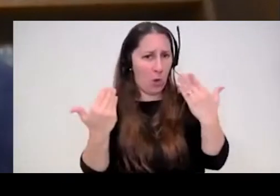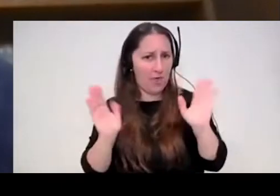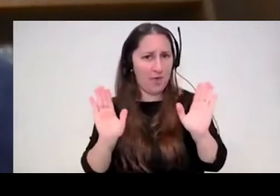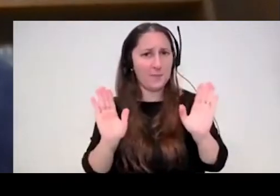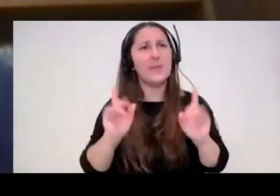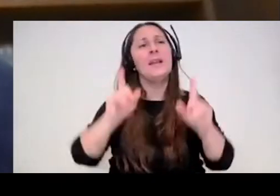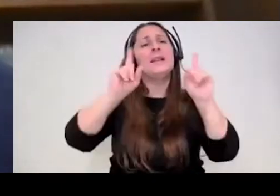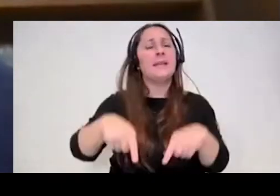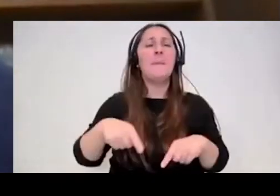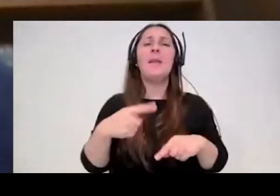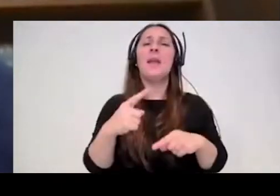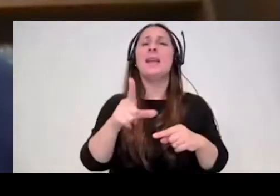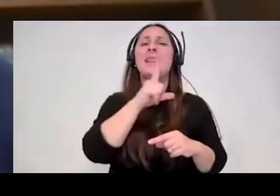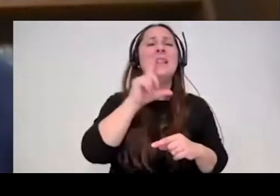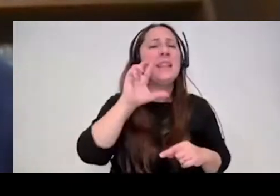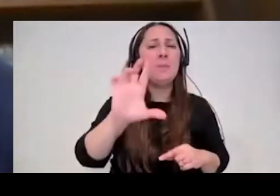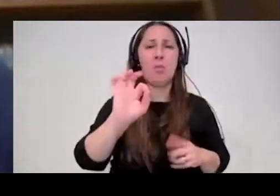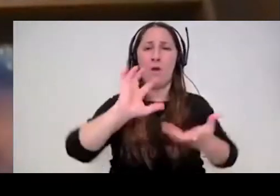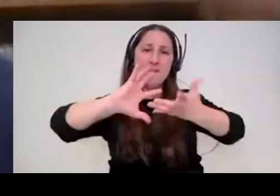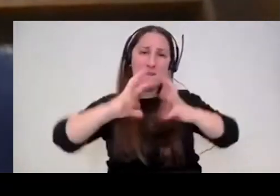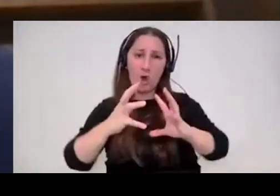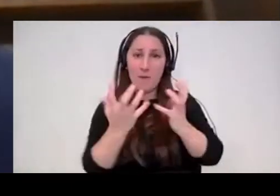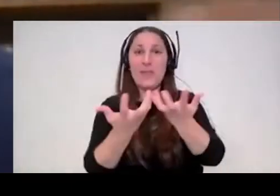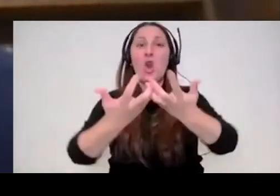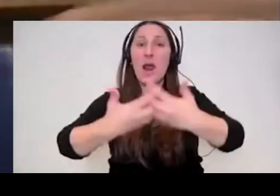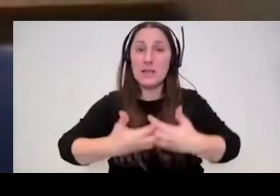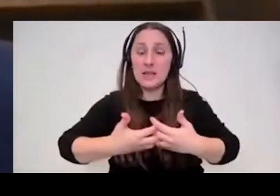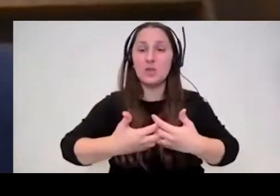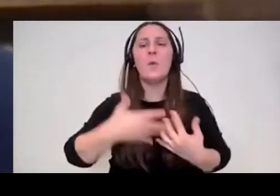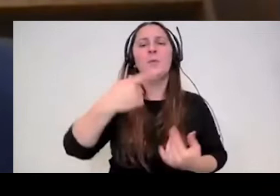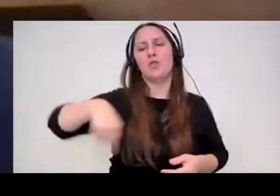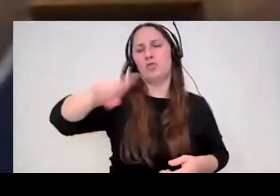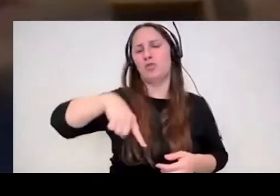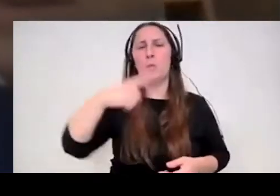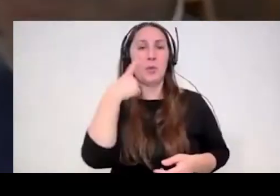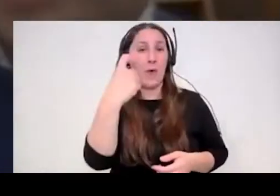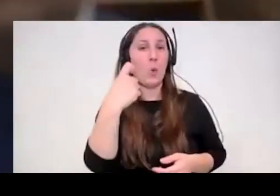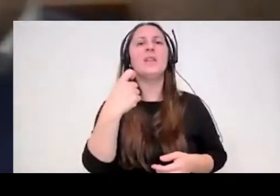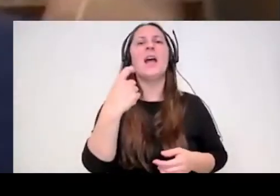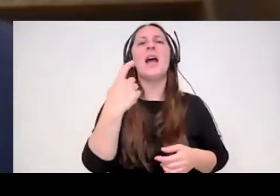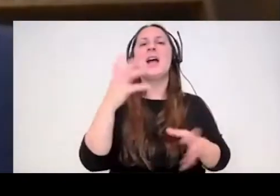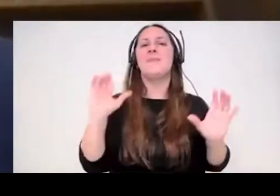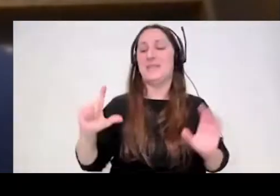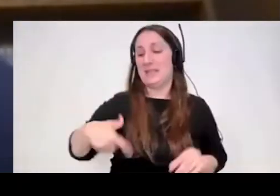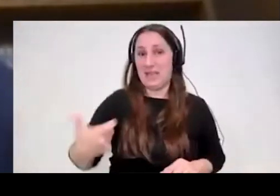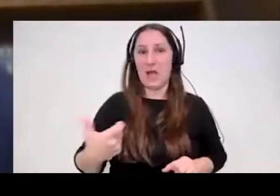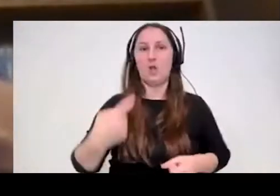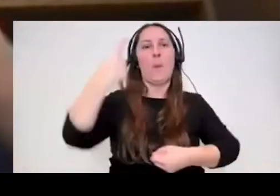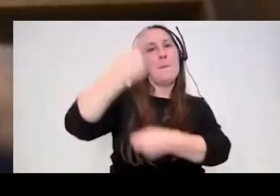es el tipo y la forma de organización, después vamos a ver que tenemos sindicatos de primero, segundo, tercer grado.